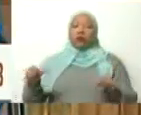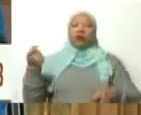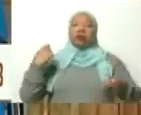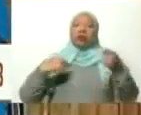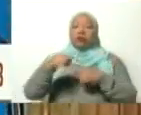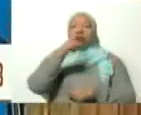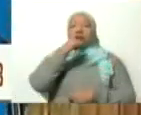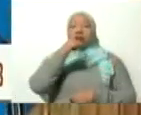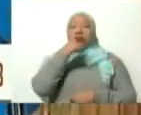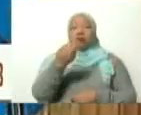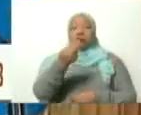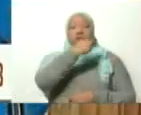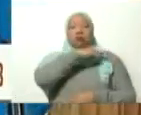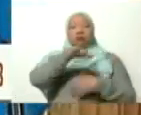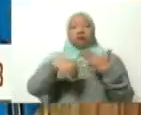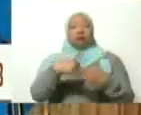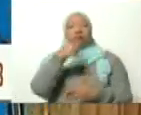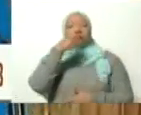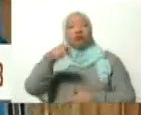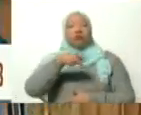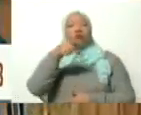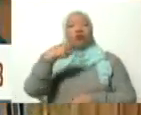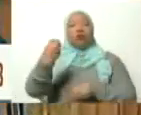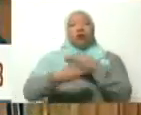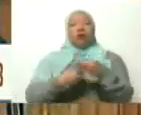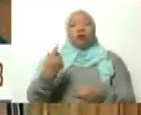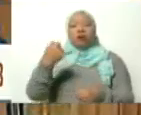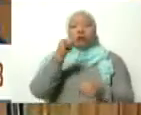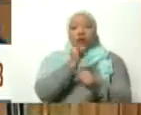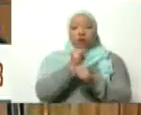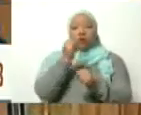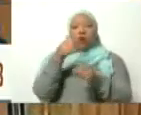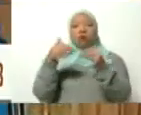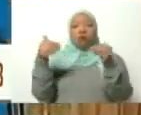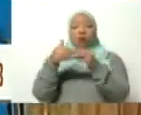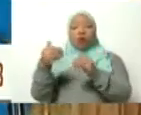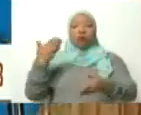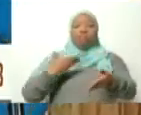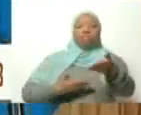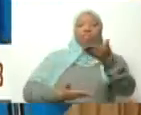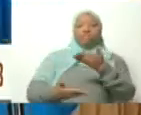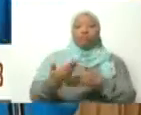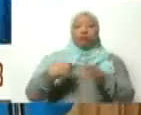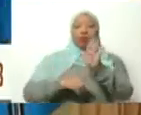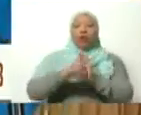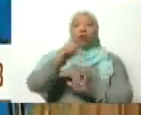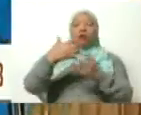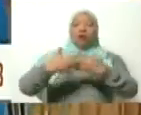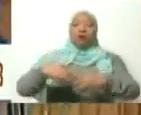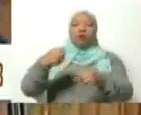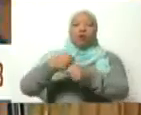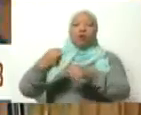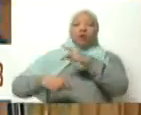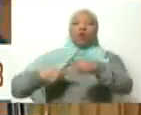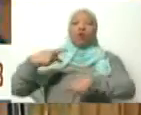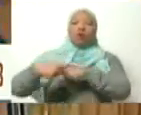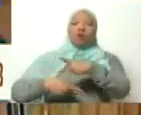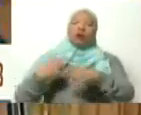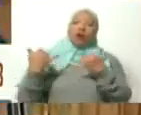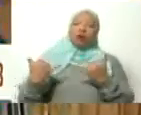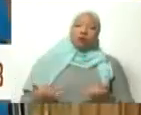a direccionar depósitos en divisas hacia el financiamiento de inversión productiva y en este